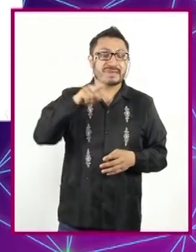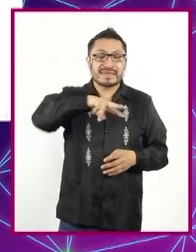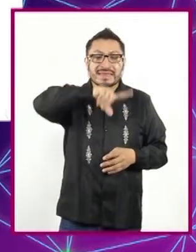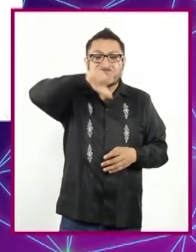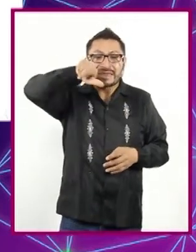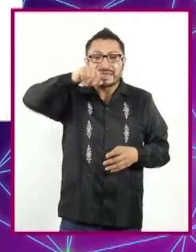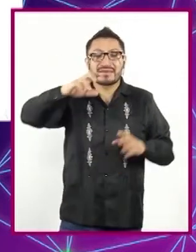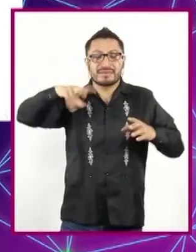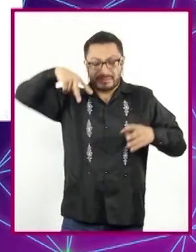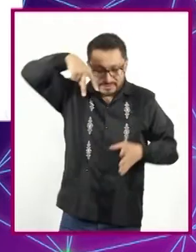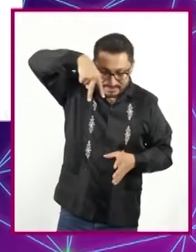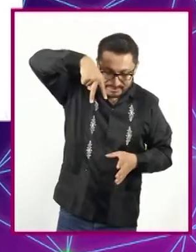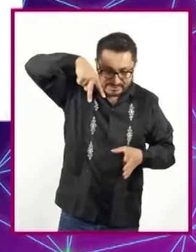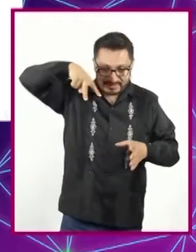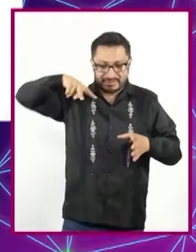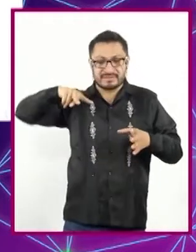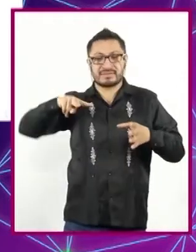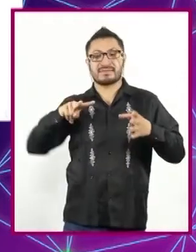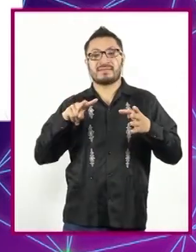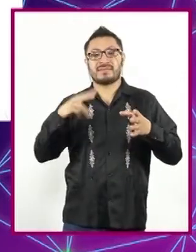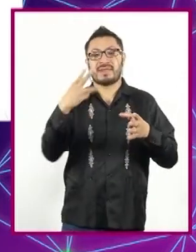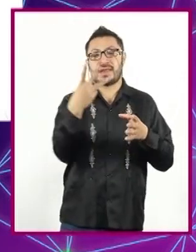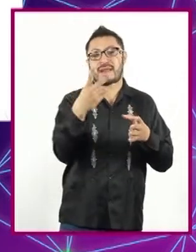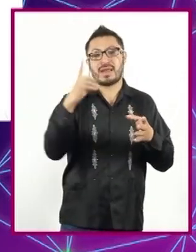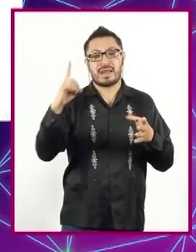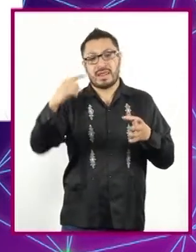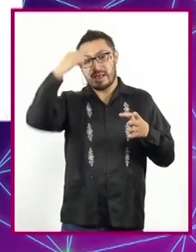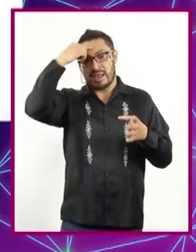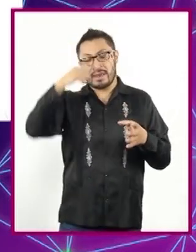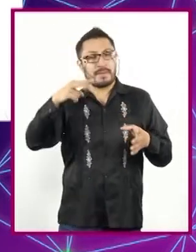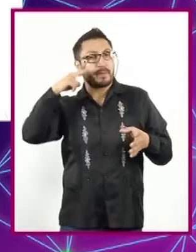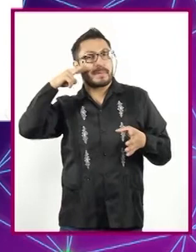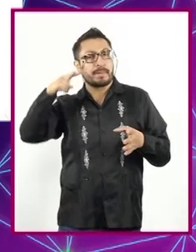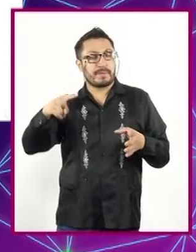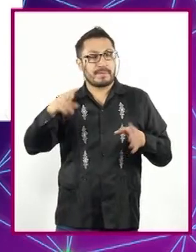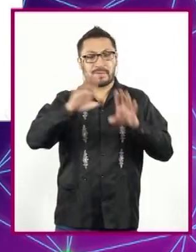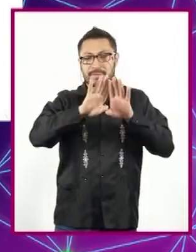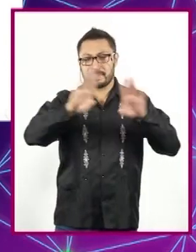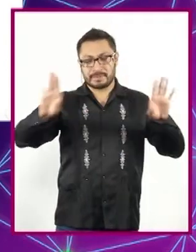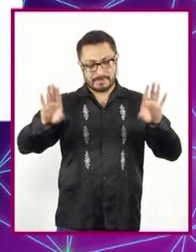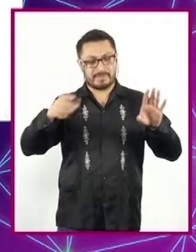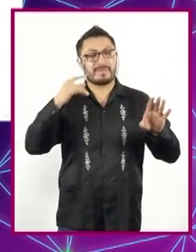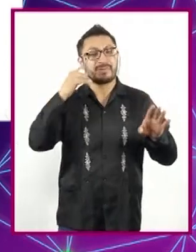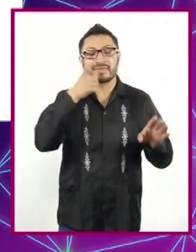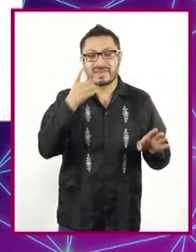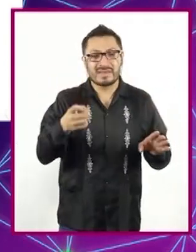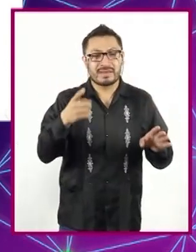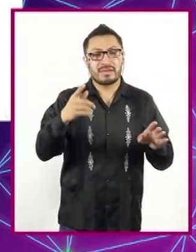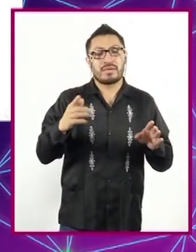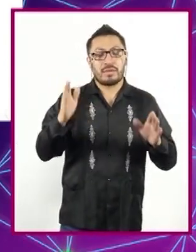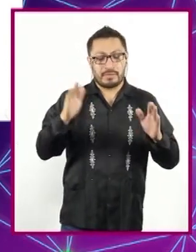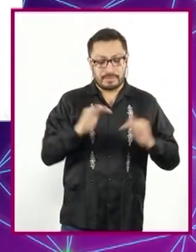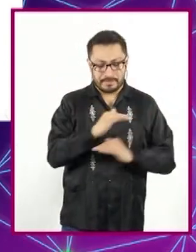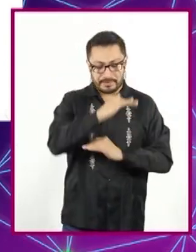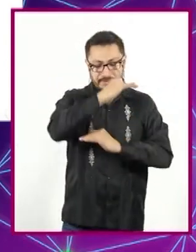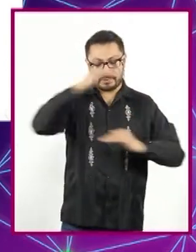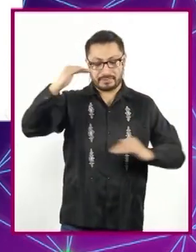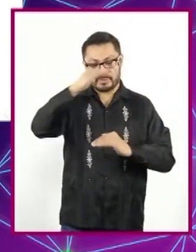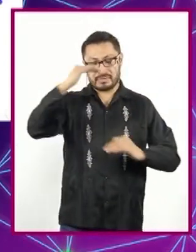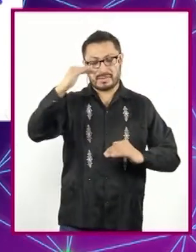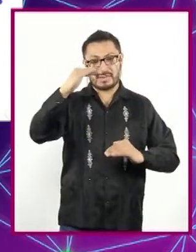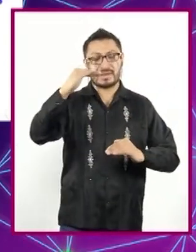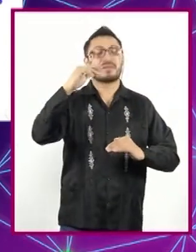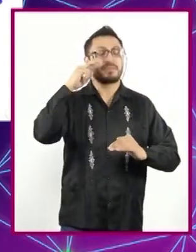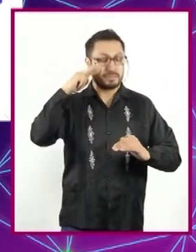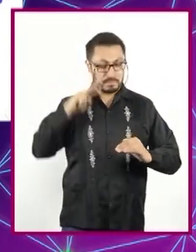se gira la vista en tres dimensiones para ubicar el plano, como se dijo, paralelo a las bases y no se